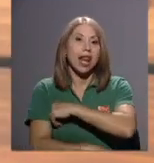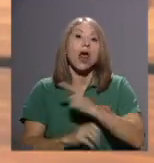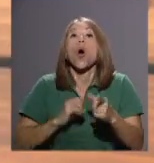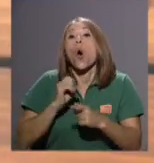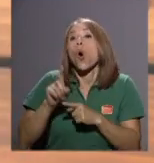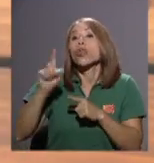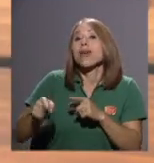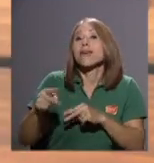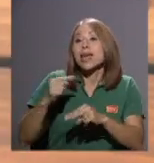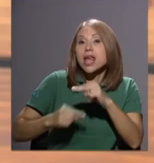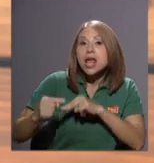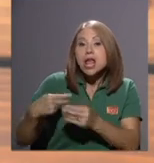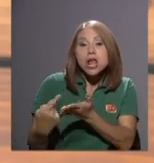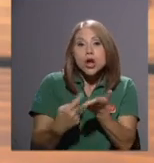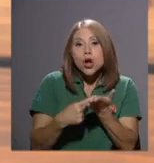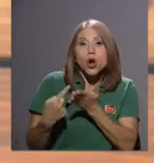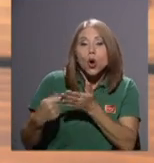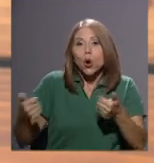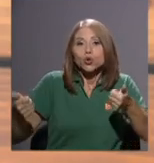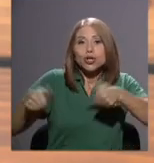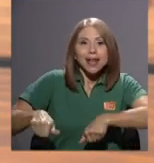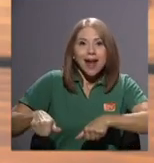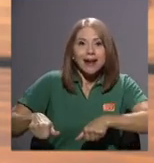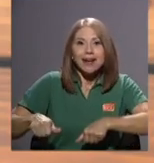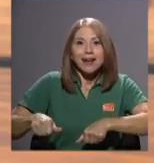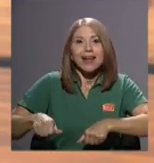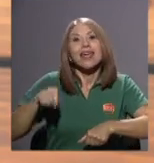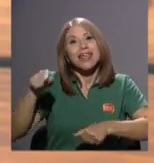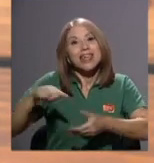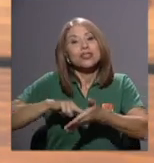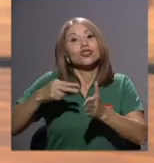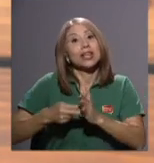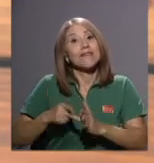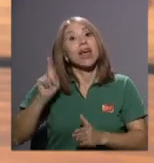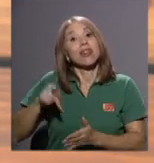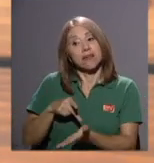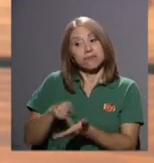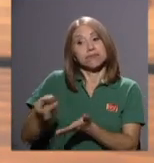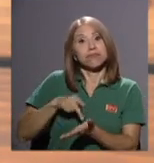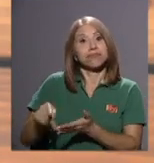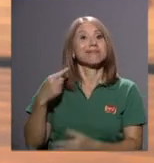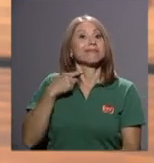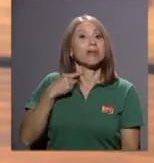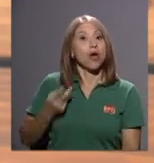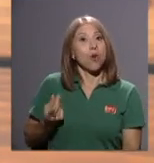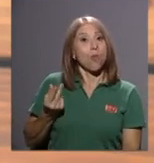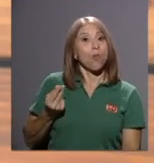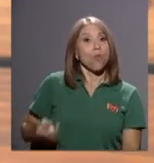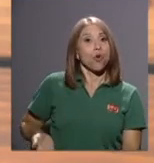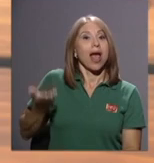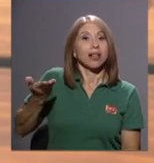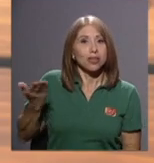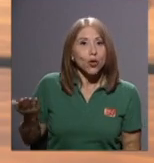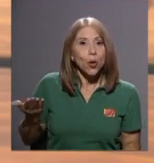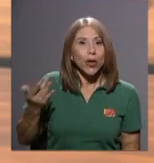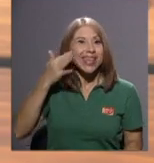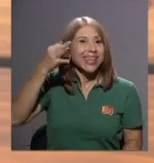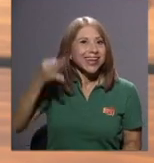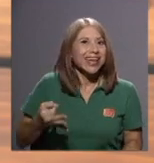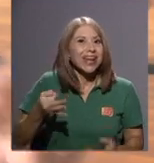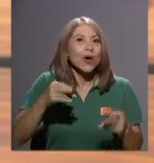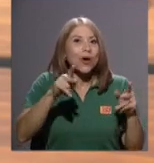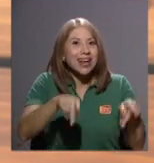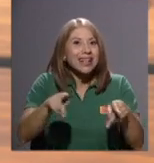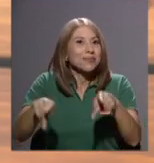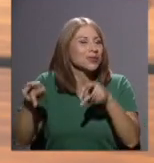no terminarlo. Y eso le va a generar, digamos, que un costo pecuniario muy alto y creo que nunca va a querer estar en esa